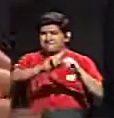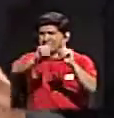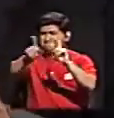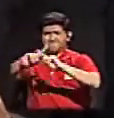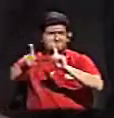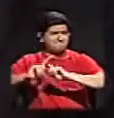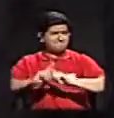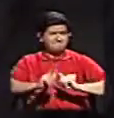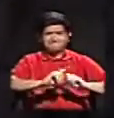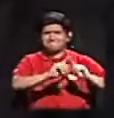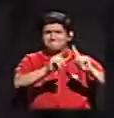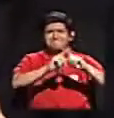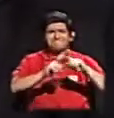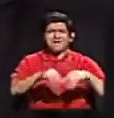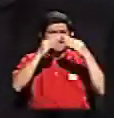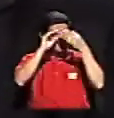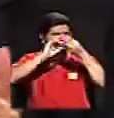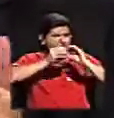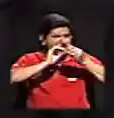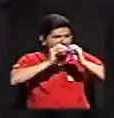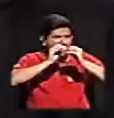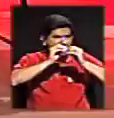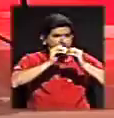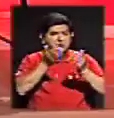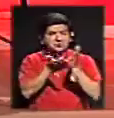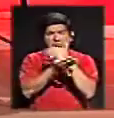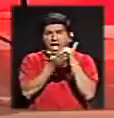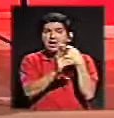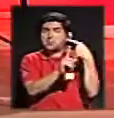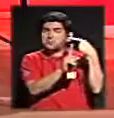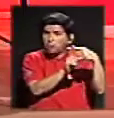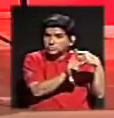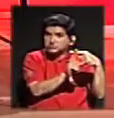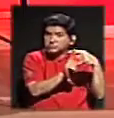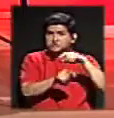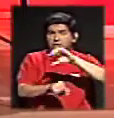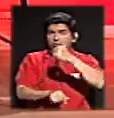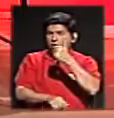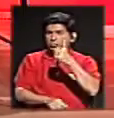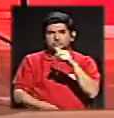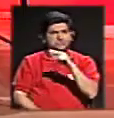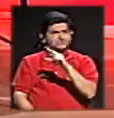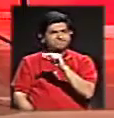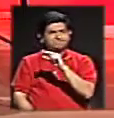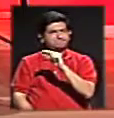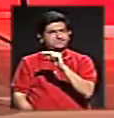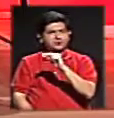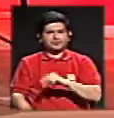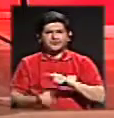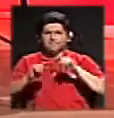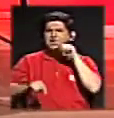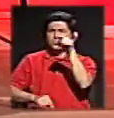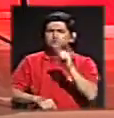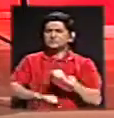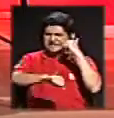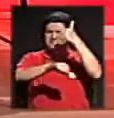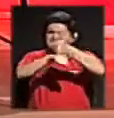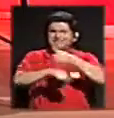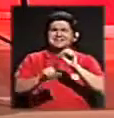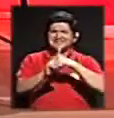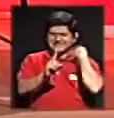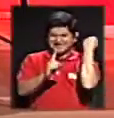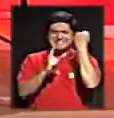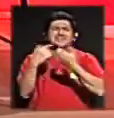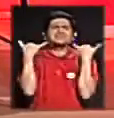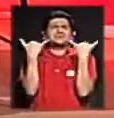muy variada de datos, algunos positivos, otros no tanto. Pero si usted tuviera que definir la